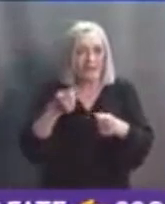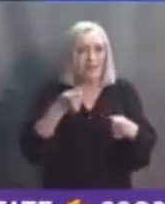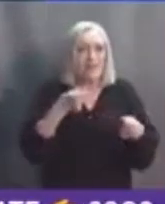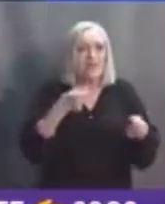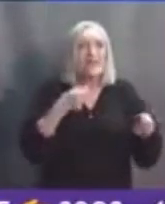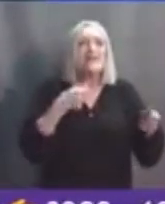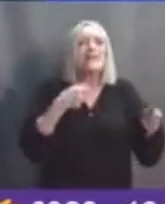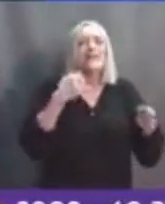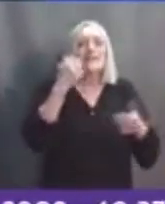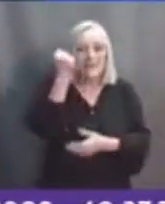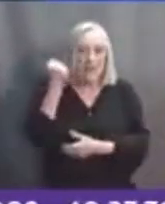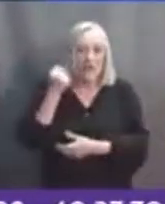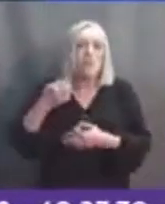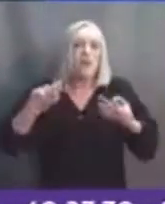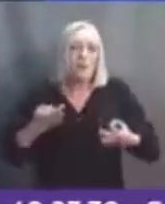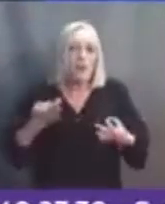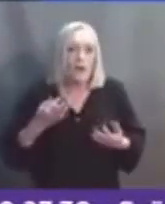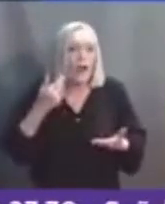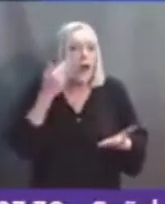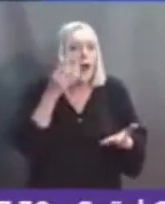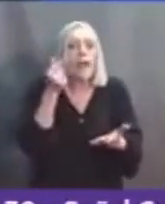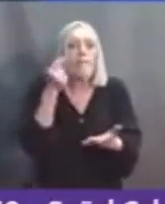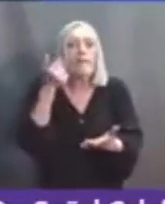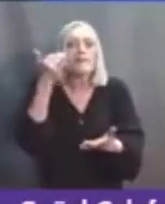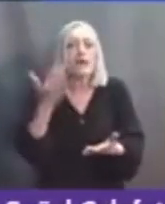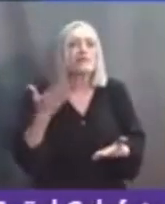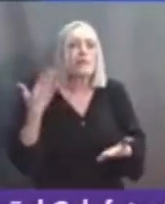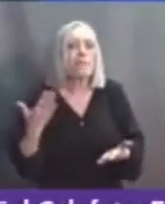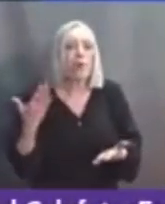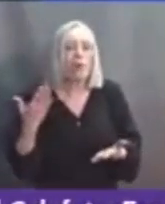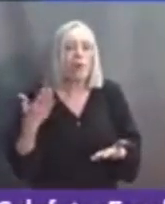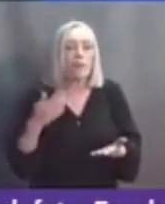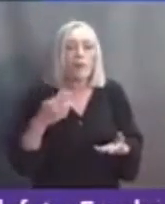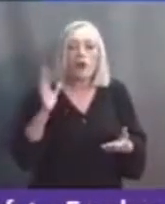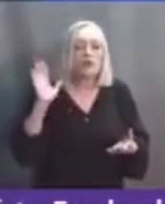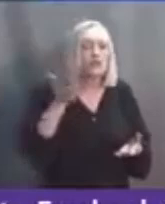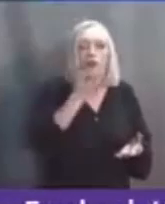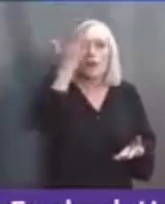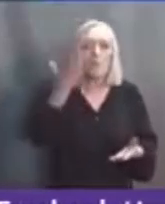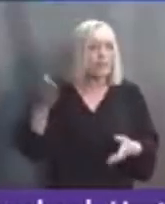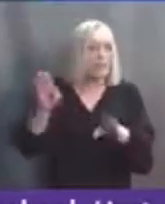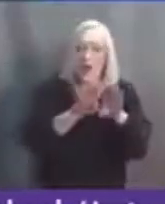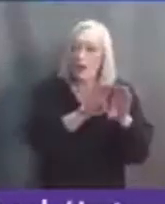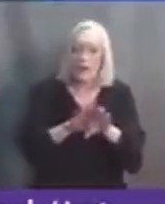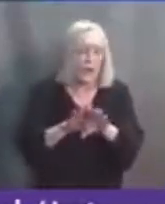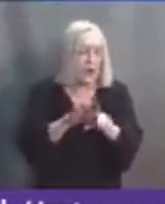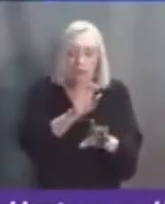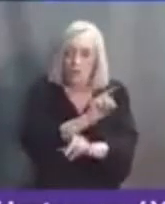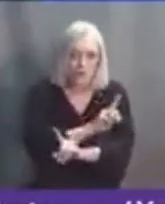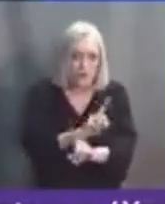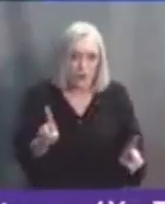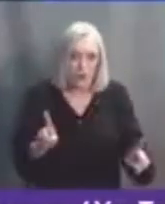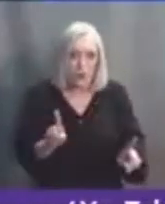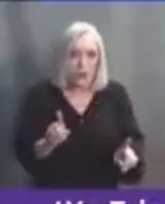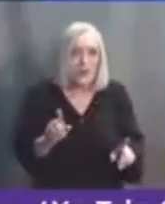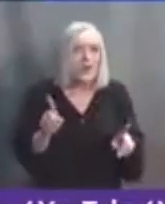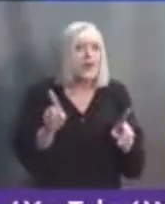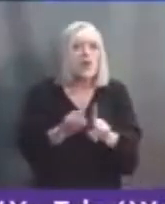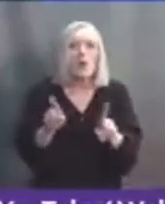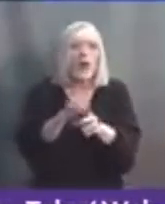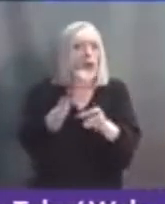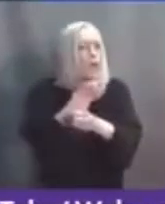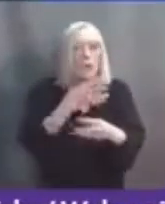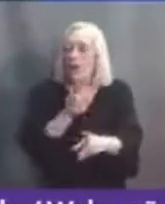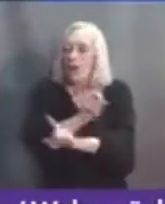es el momento de probar que no somos todos iguales y no todo da lo mismo venimos de